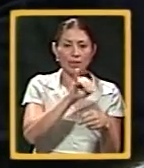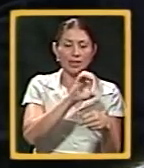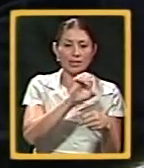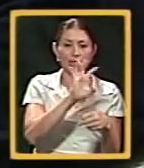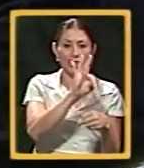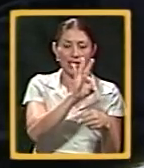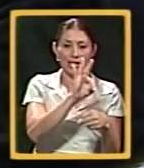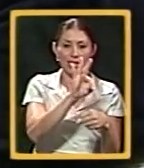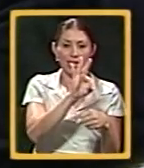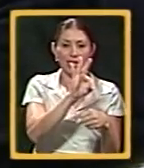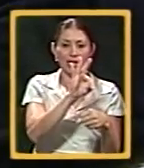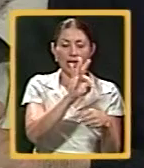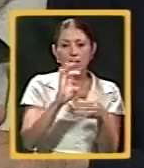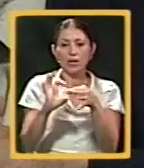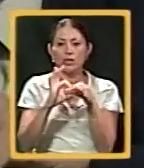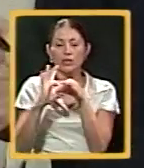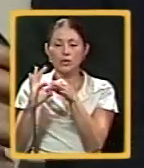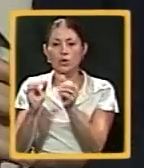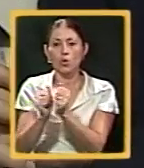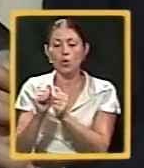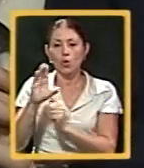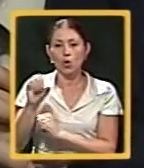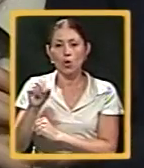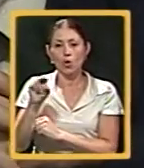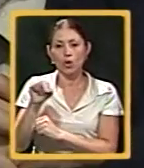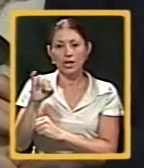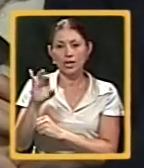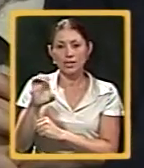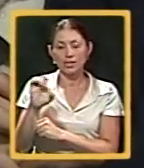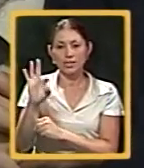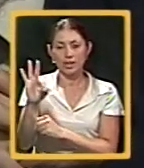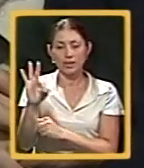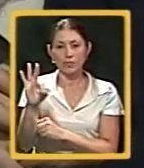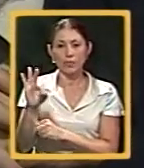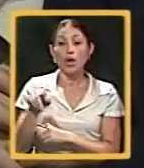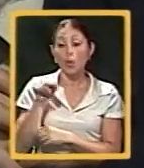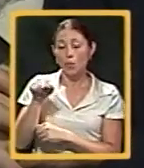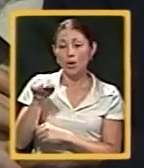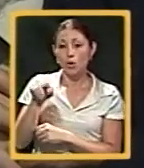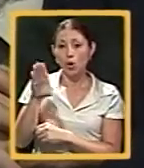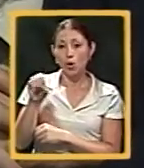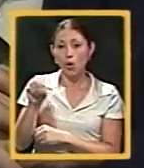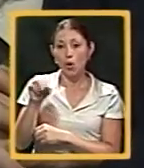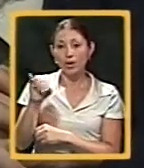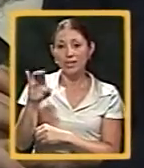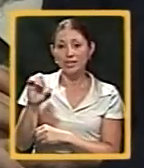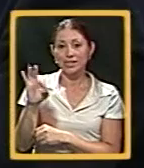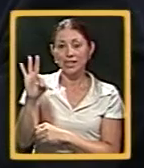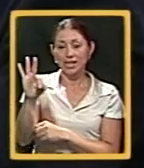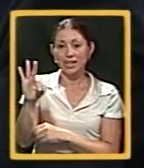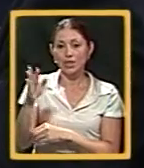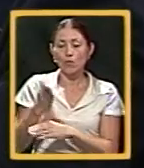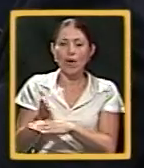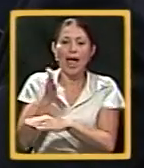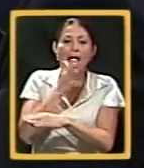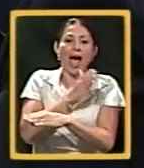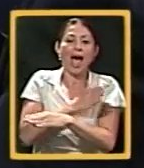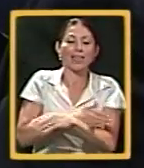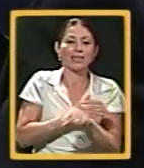de Ciencia y Tecnología, y CONICIT, del Consejo. Bueno, el CONICIT antecede al Ministerio en su